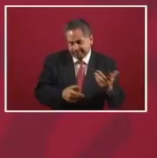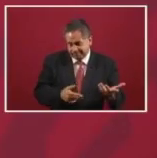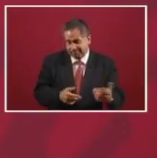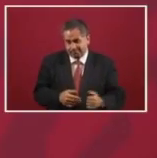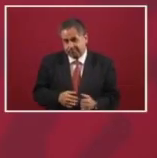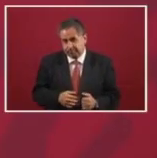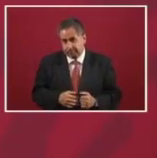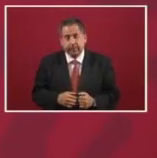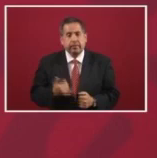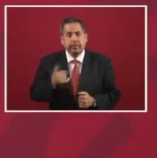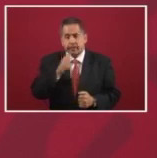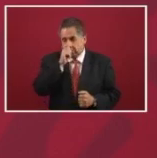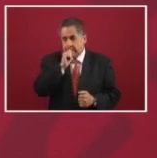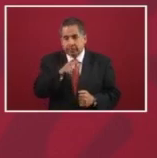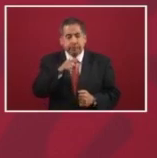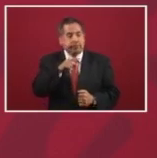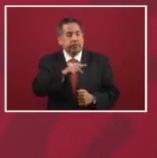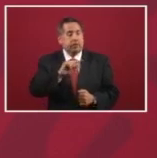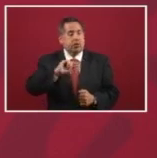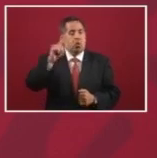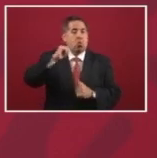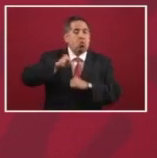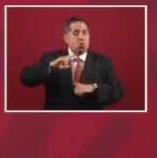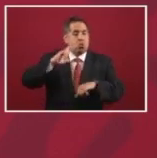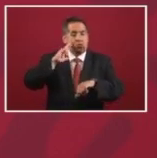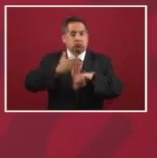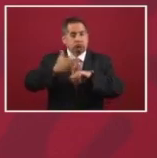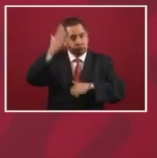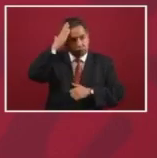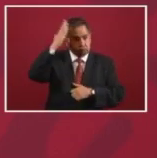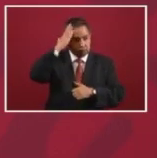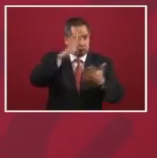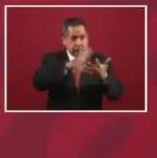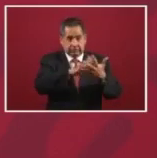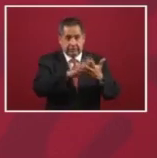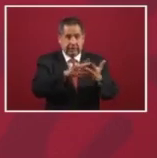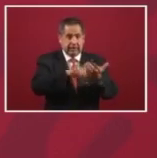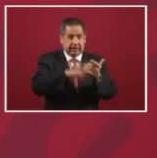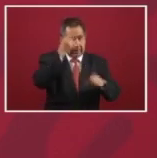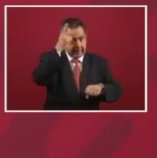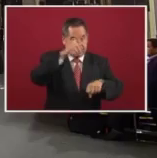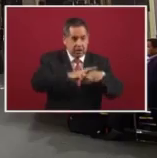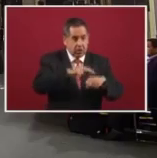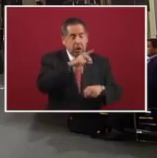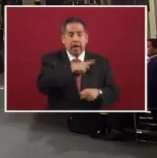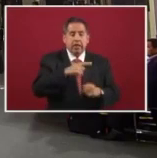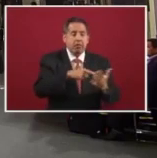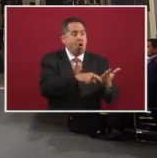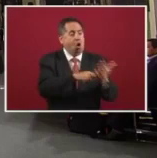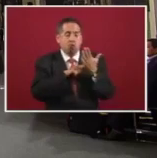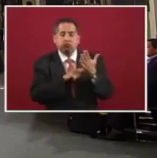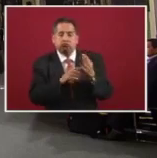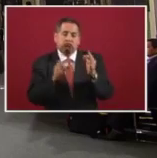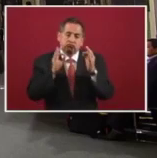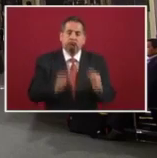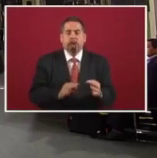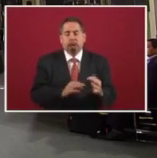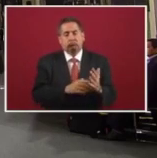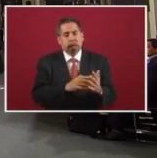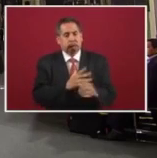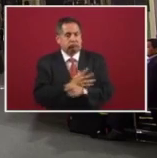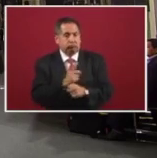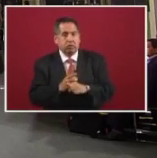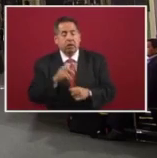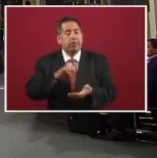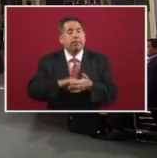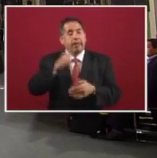empezando por que la autoridad dé el ejemplo, porque había